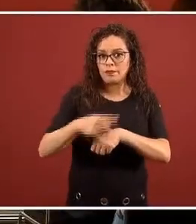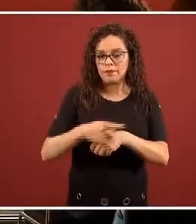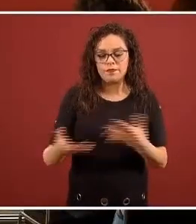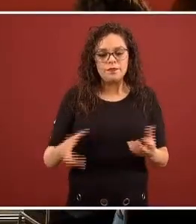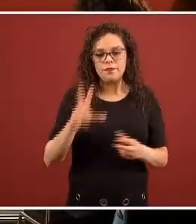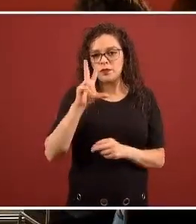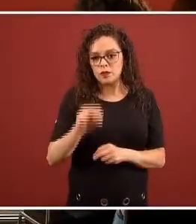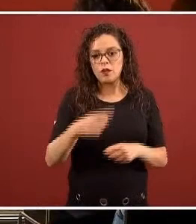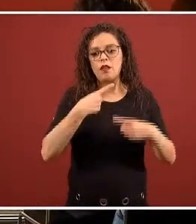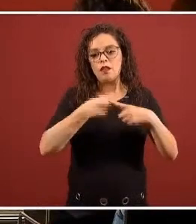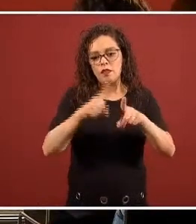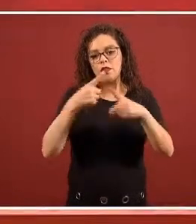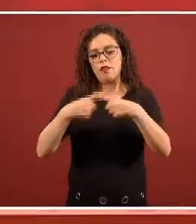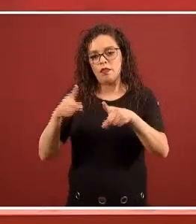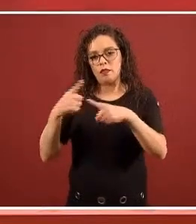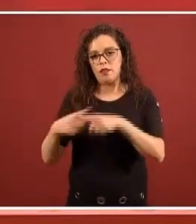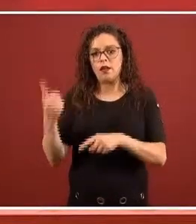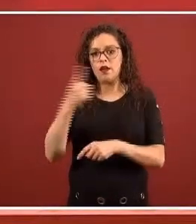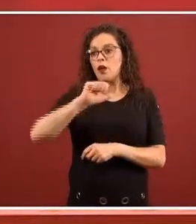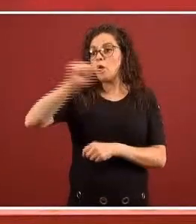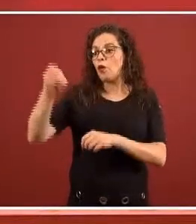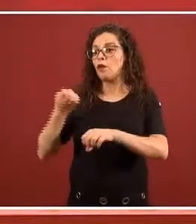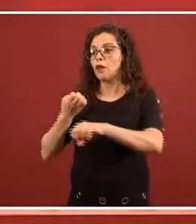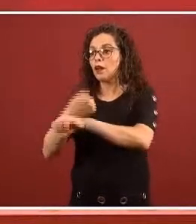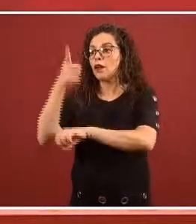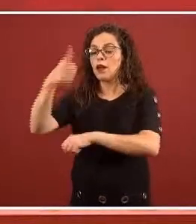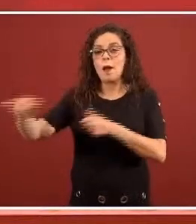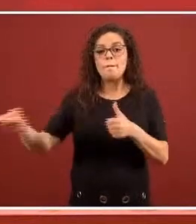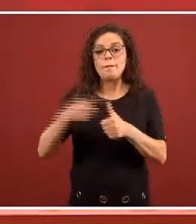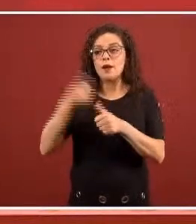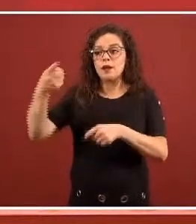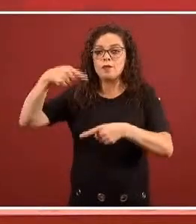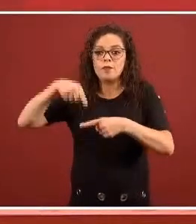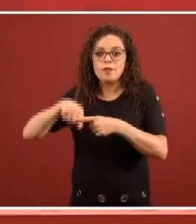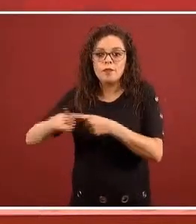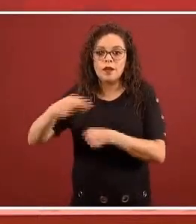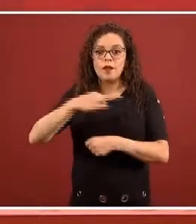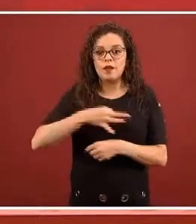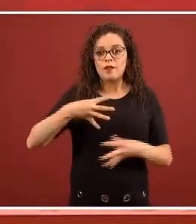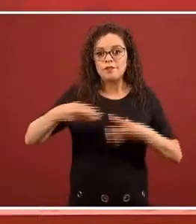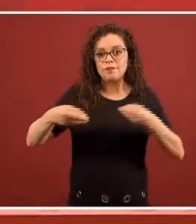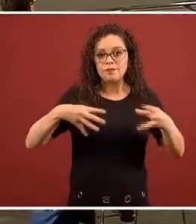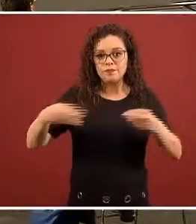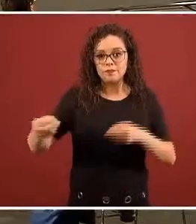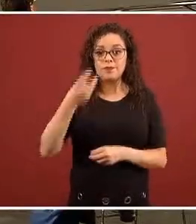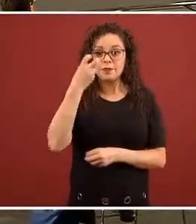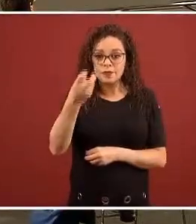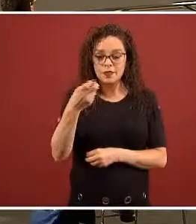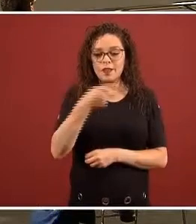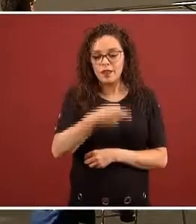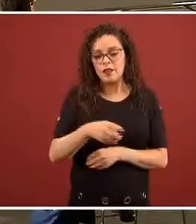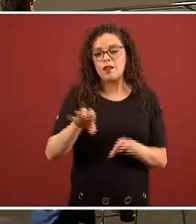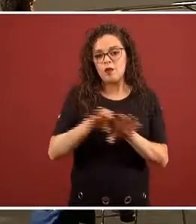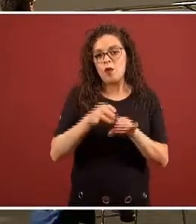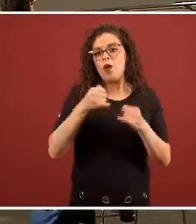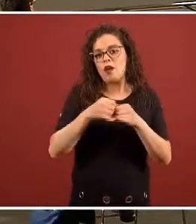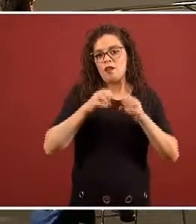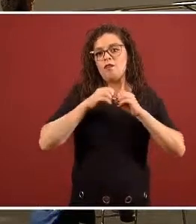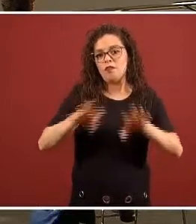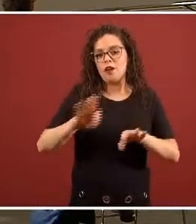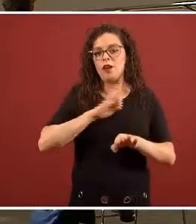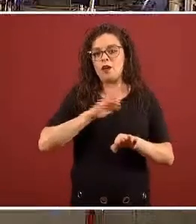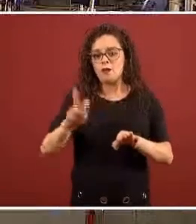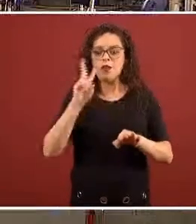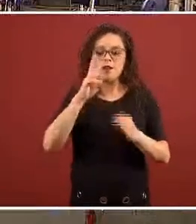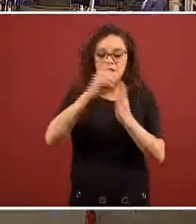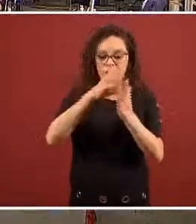algunos estados que iniciaron primero. Entonces sí es una forma de abordar precisamente la información. Vamos en